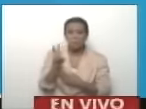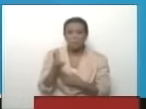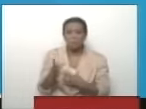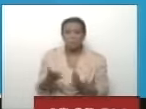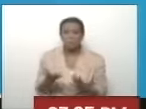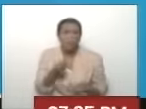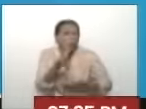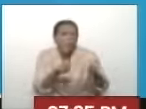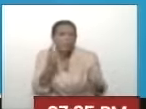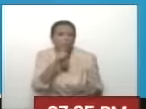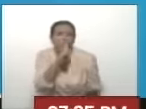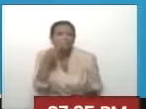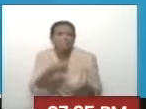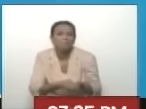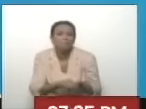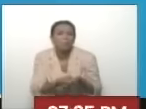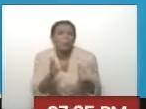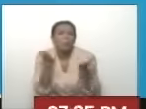¿Cómo se llama eso?